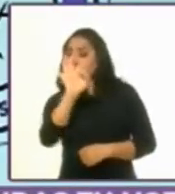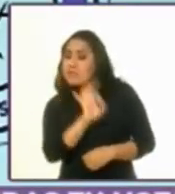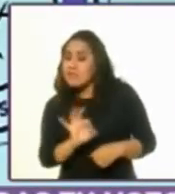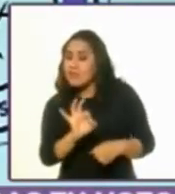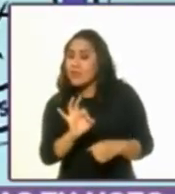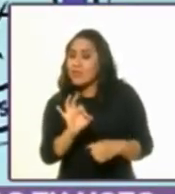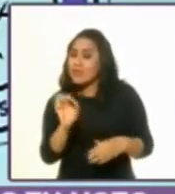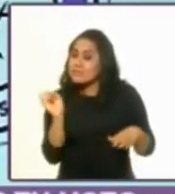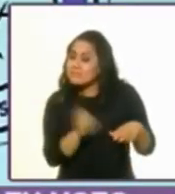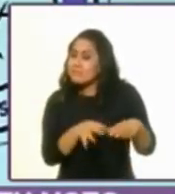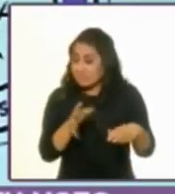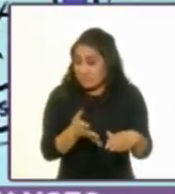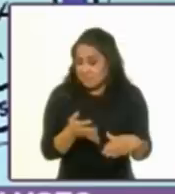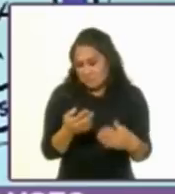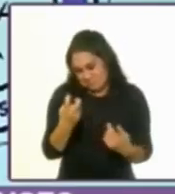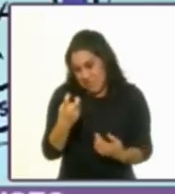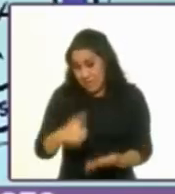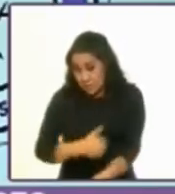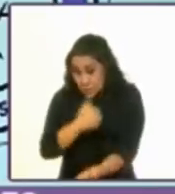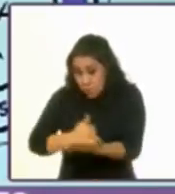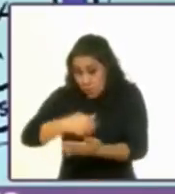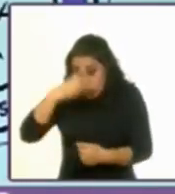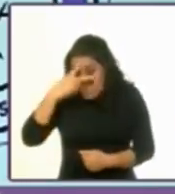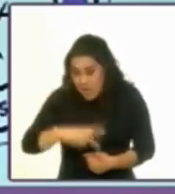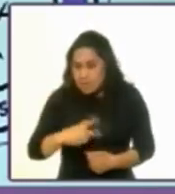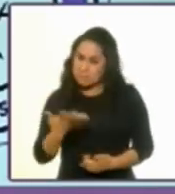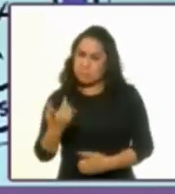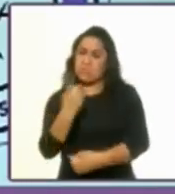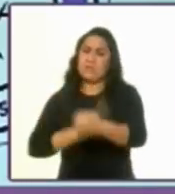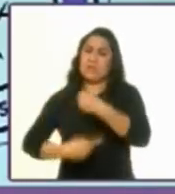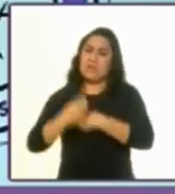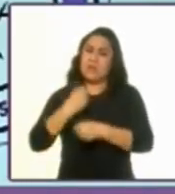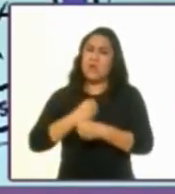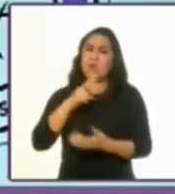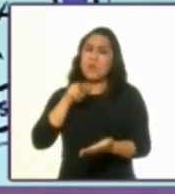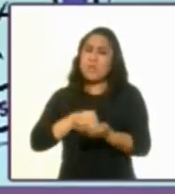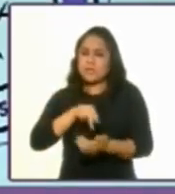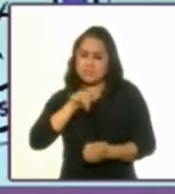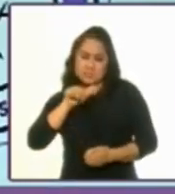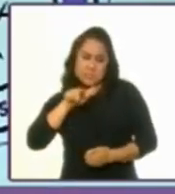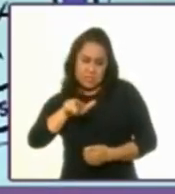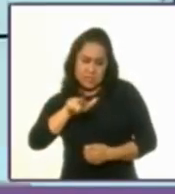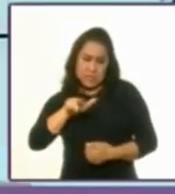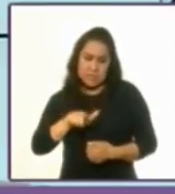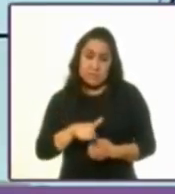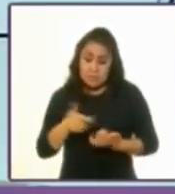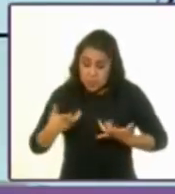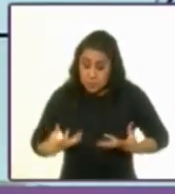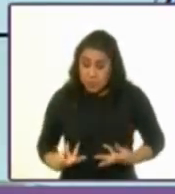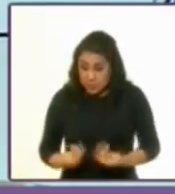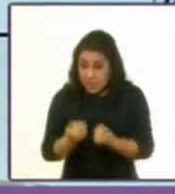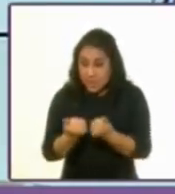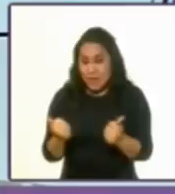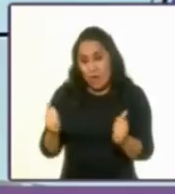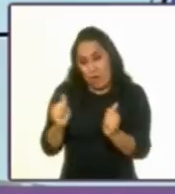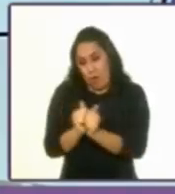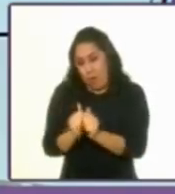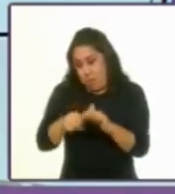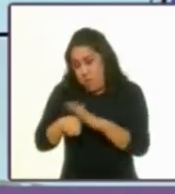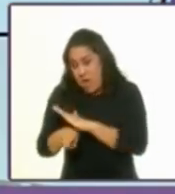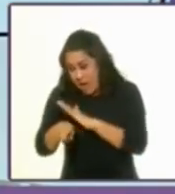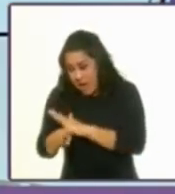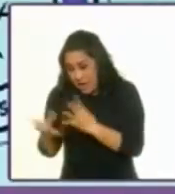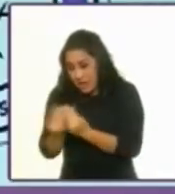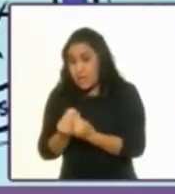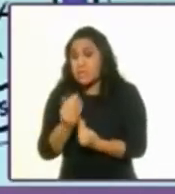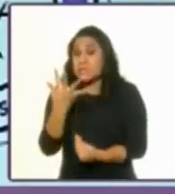pues bien la ciudad de mexico el año pasado en el 2017 gastó junto con el metro 5